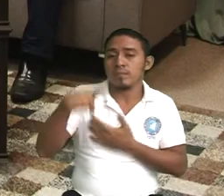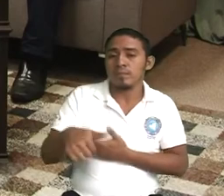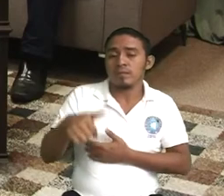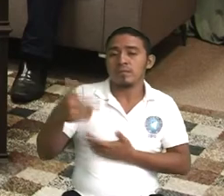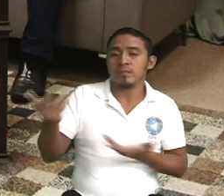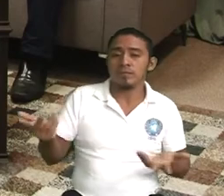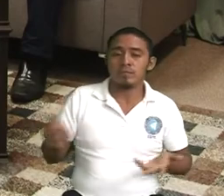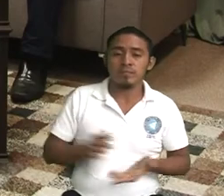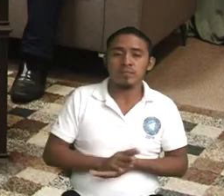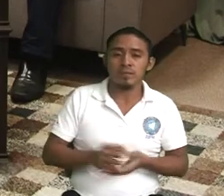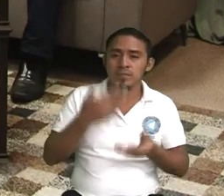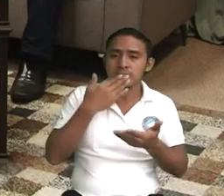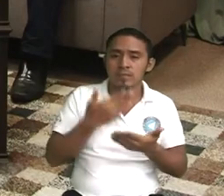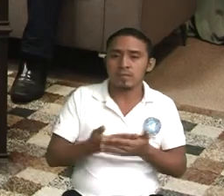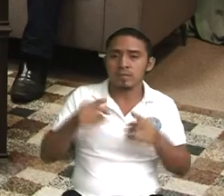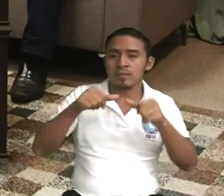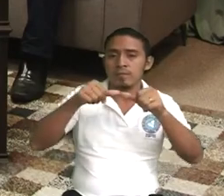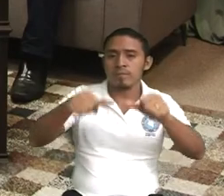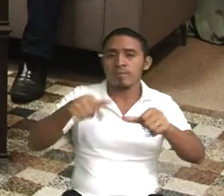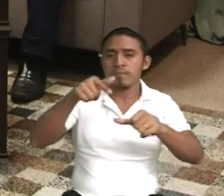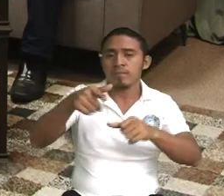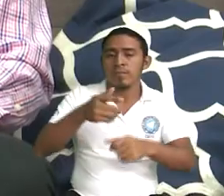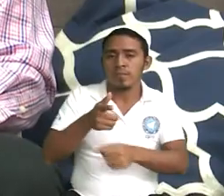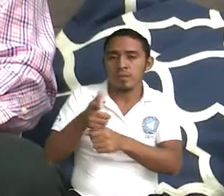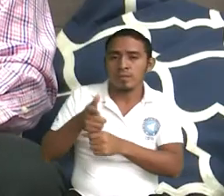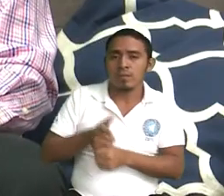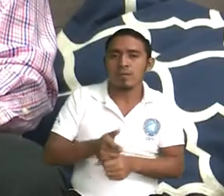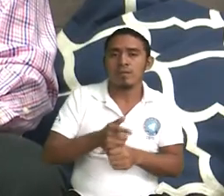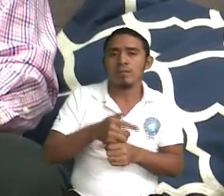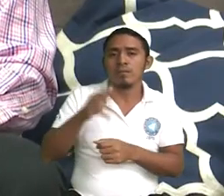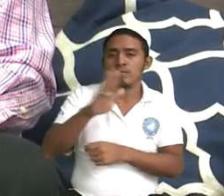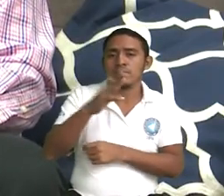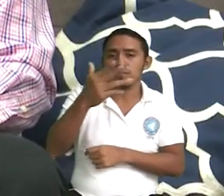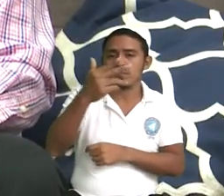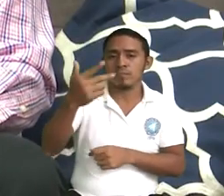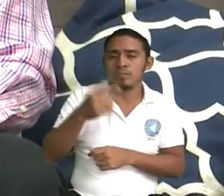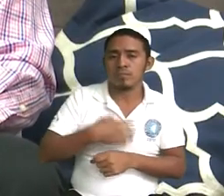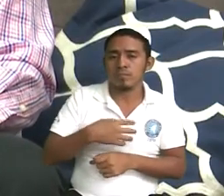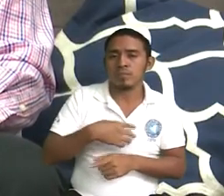agradecemos su compañía. Le invitamos a que se quede en sintonía fiel del canal